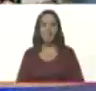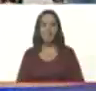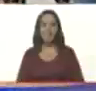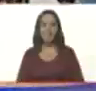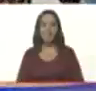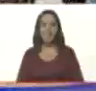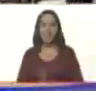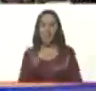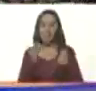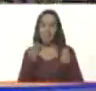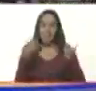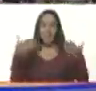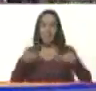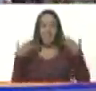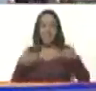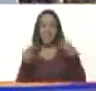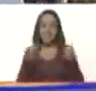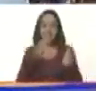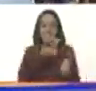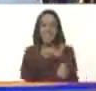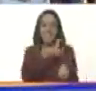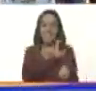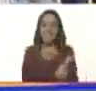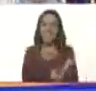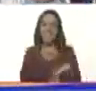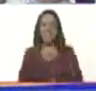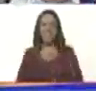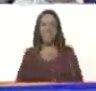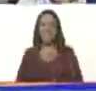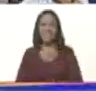Hay mucha alegría, mucha energía.